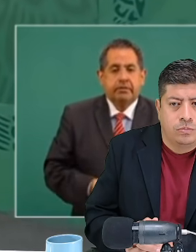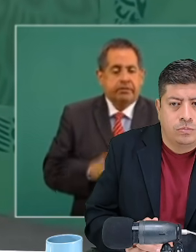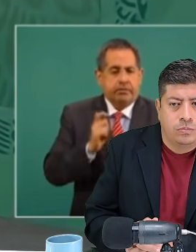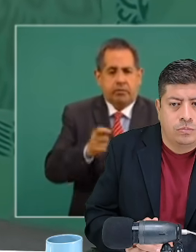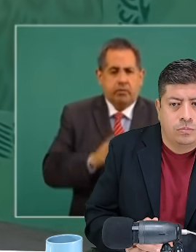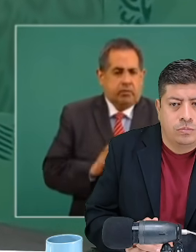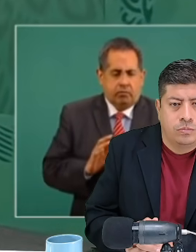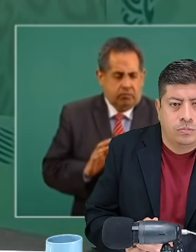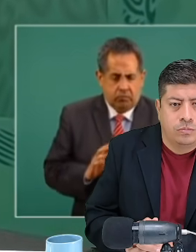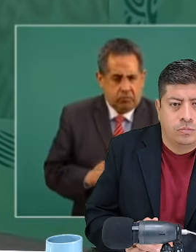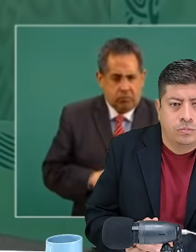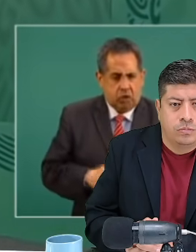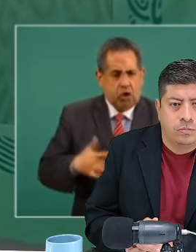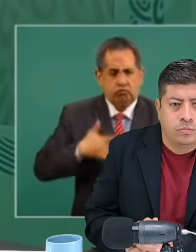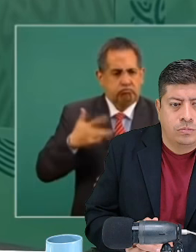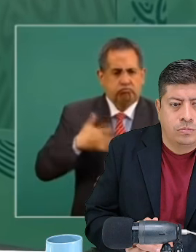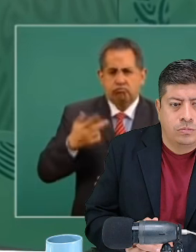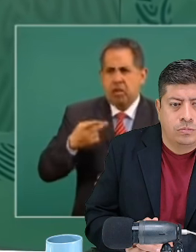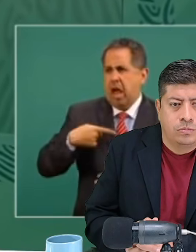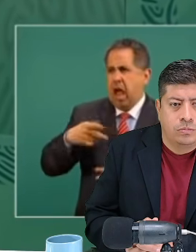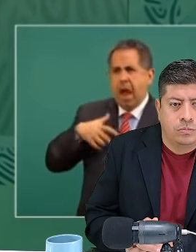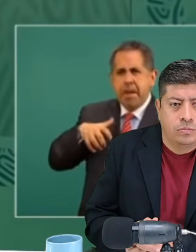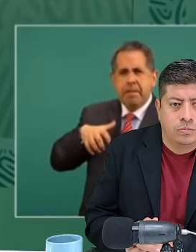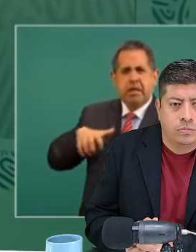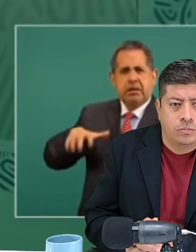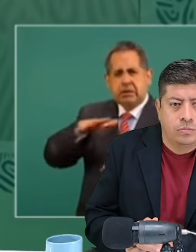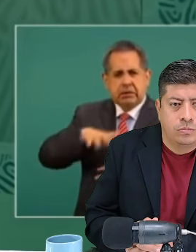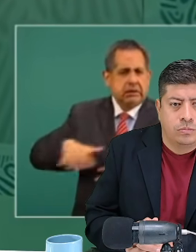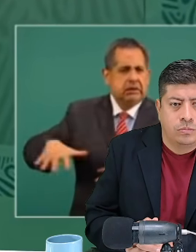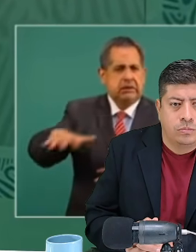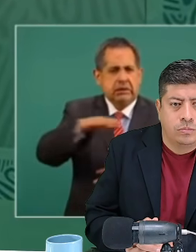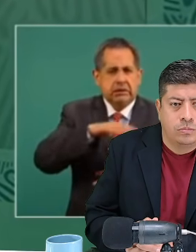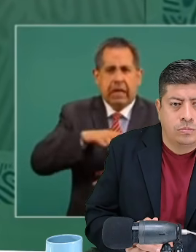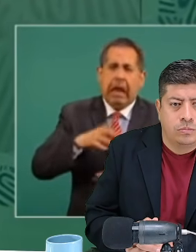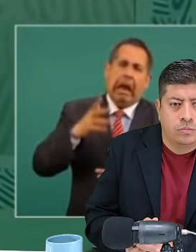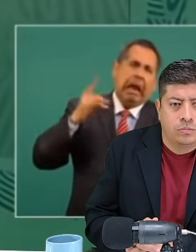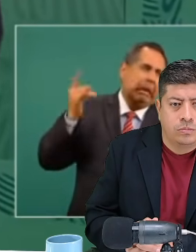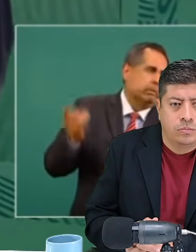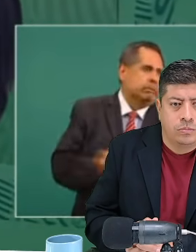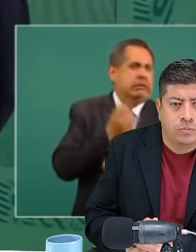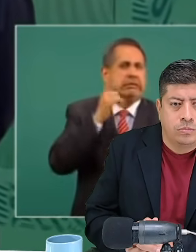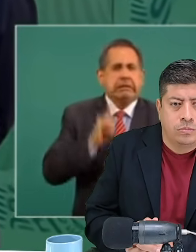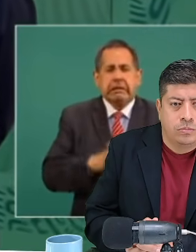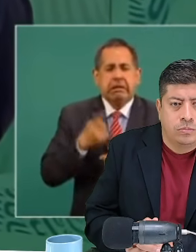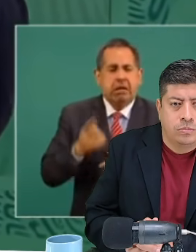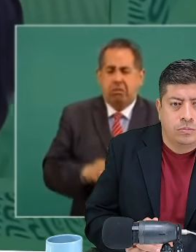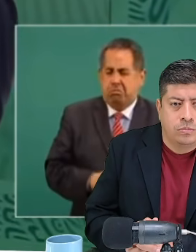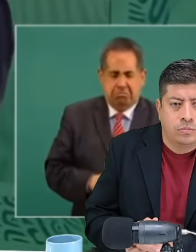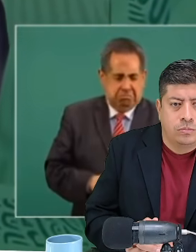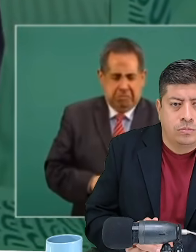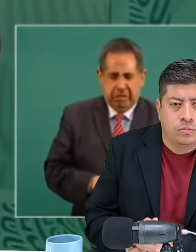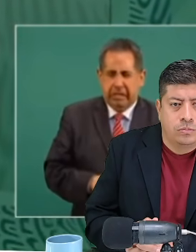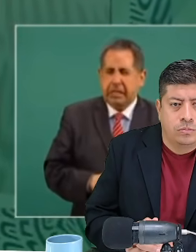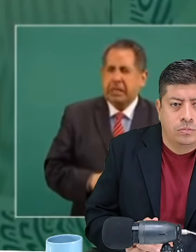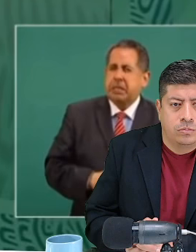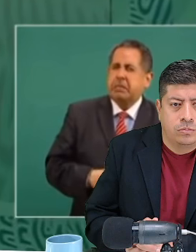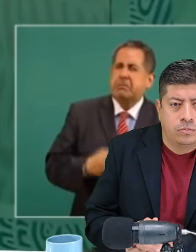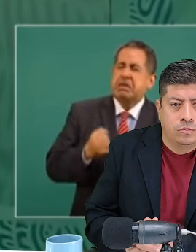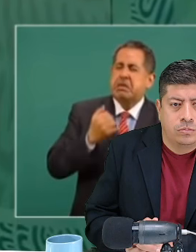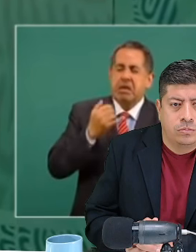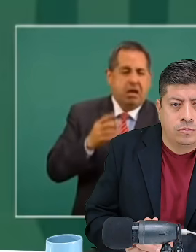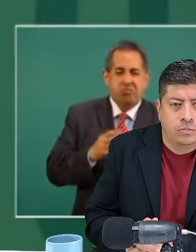Y yo no siento que la gente se decepcione por eso. La gente